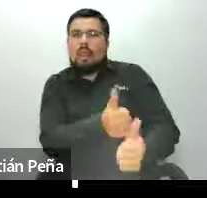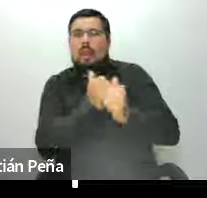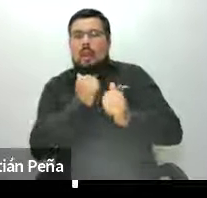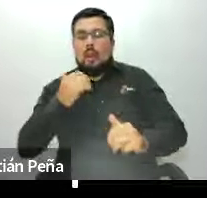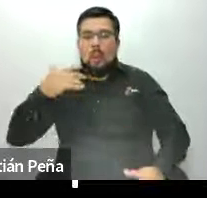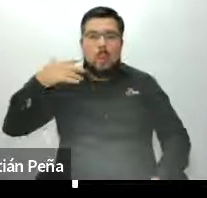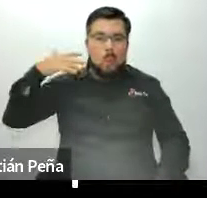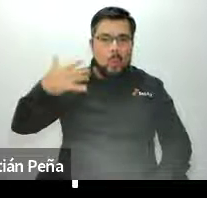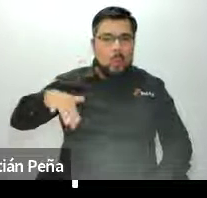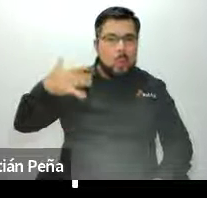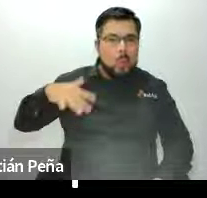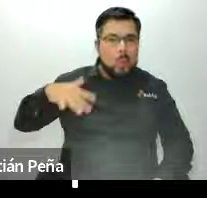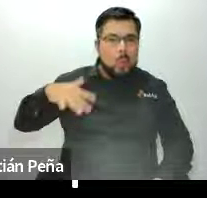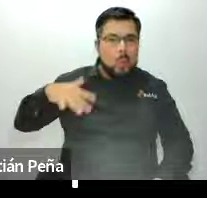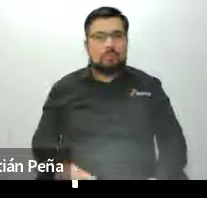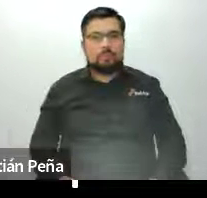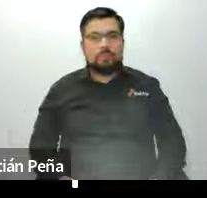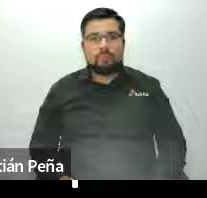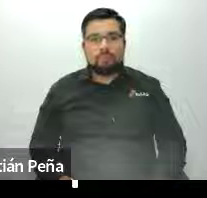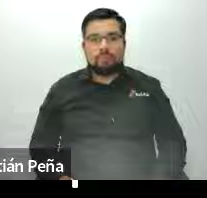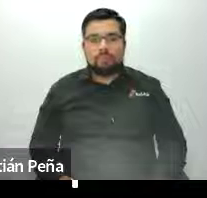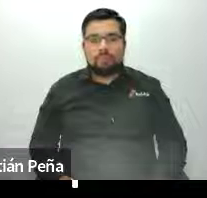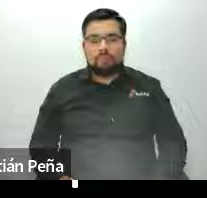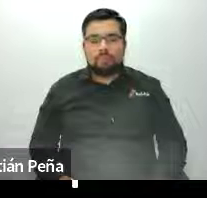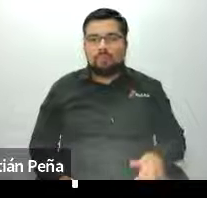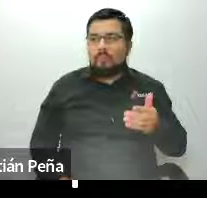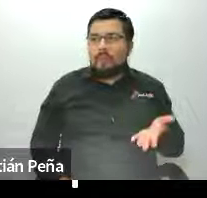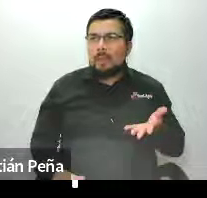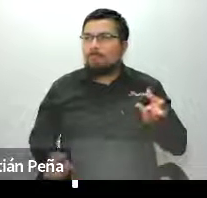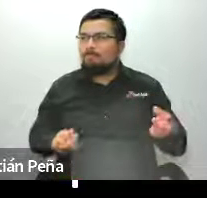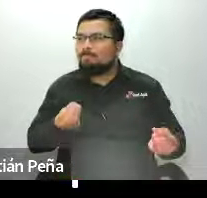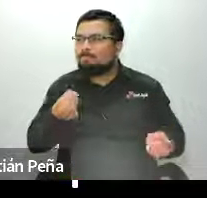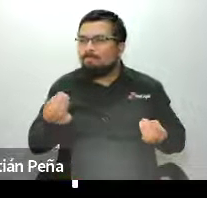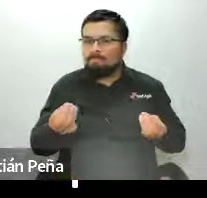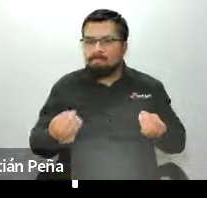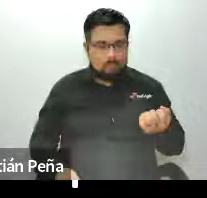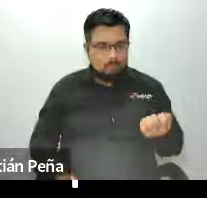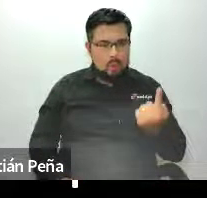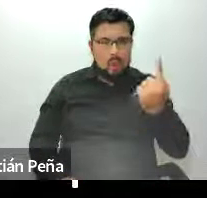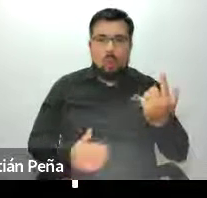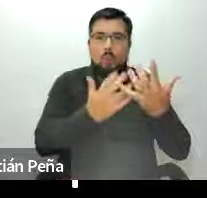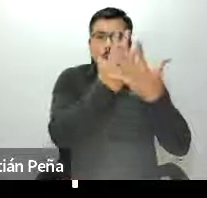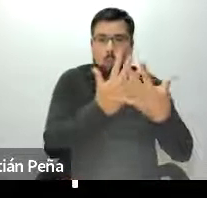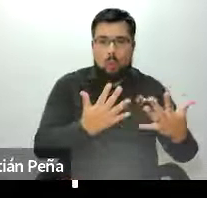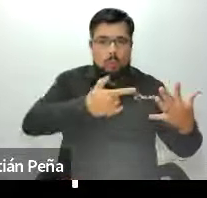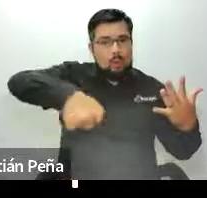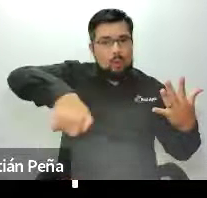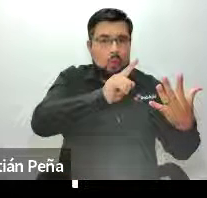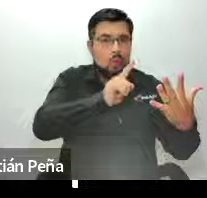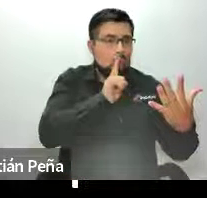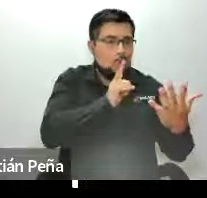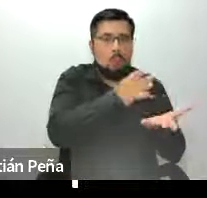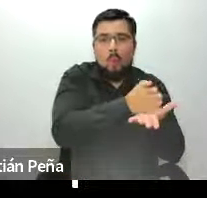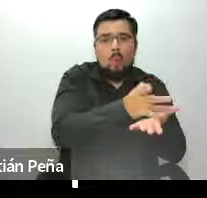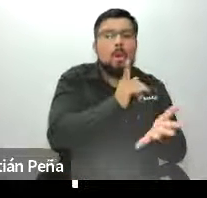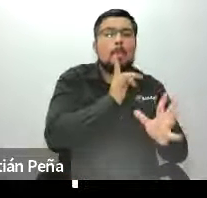importantes desafíos, ¿no? Esto de que teníamos de un currículum que nosotros teníamos como escuelas especiales, sobre todo